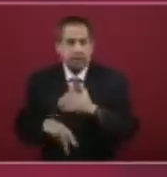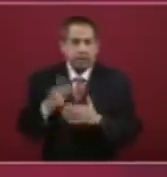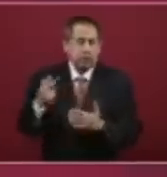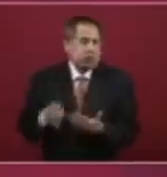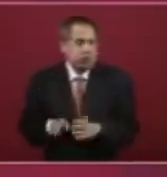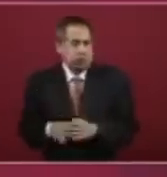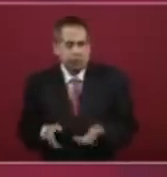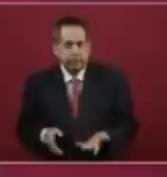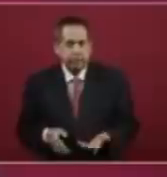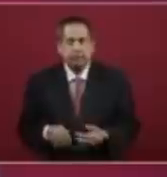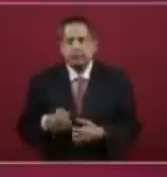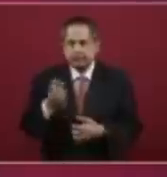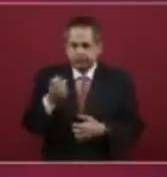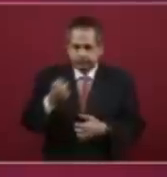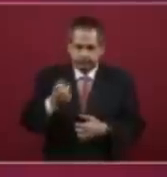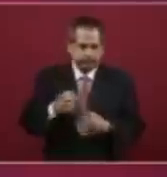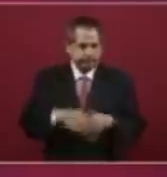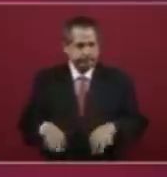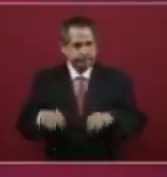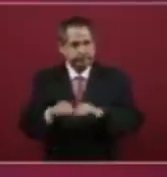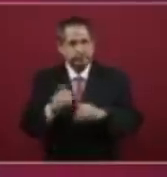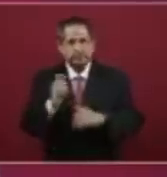es importante